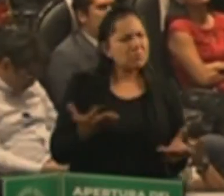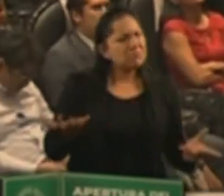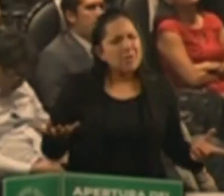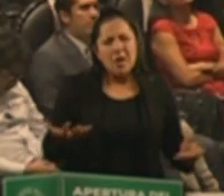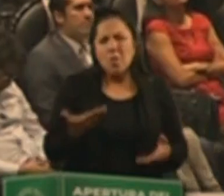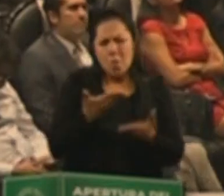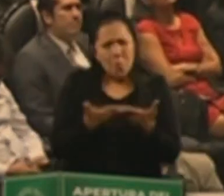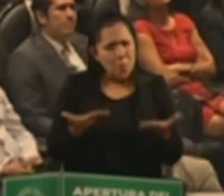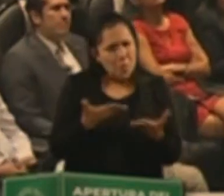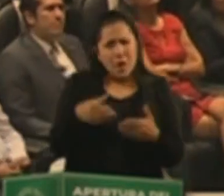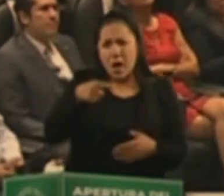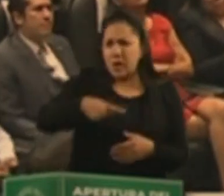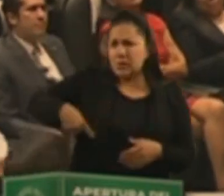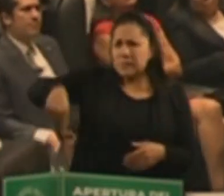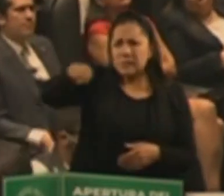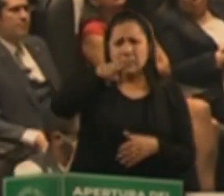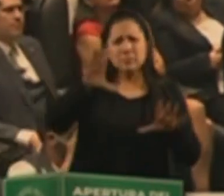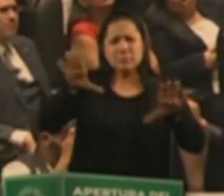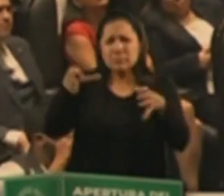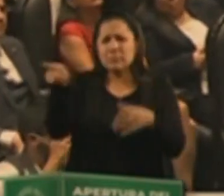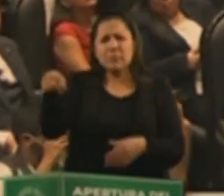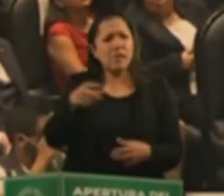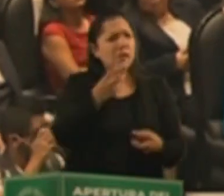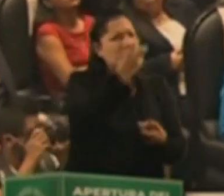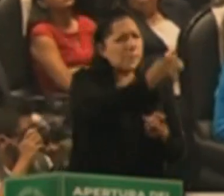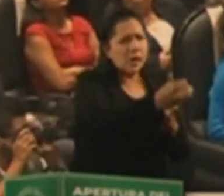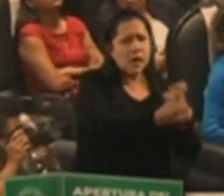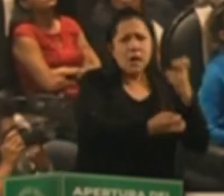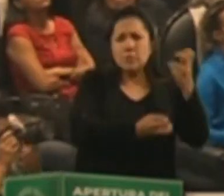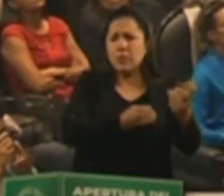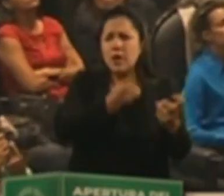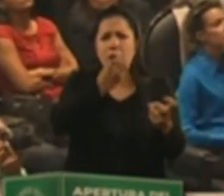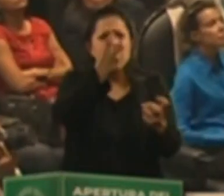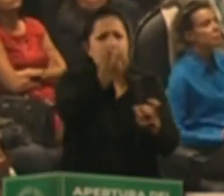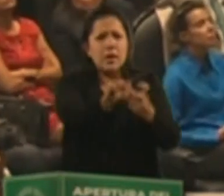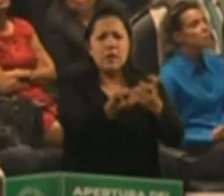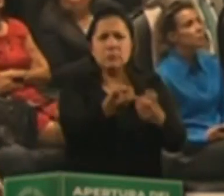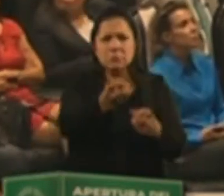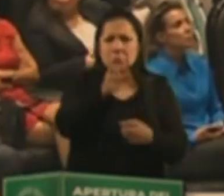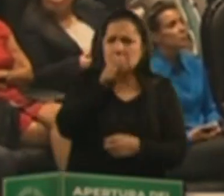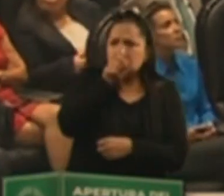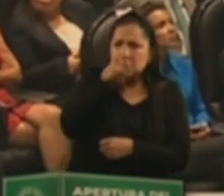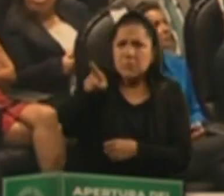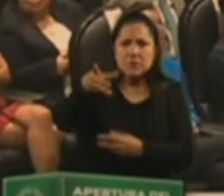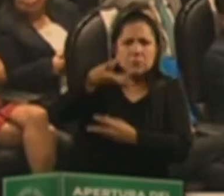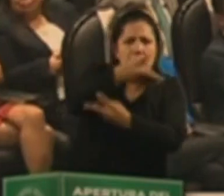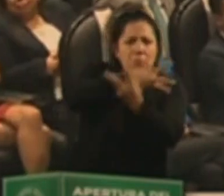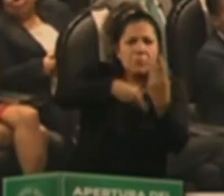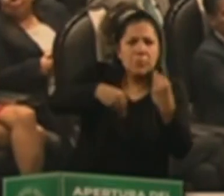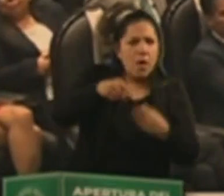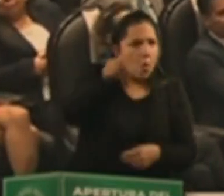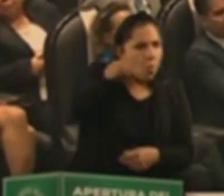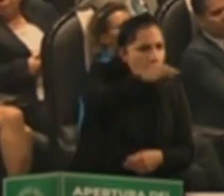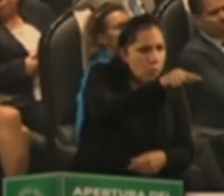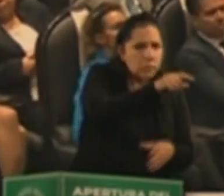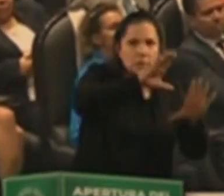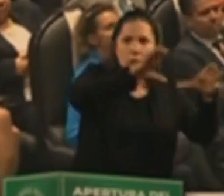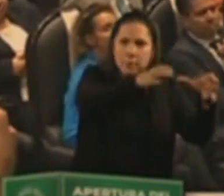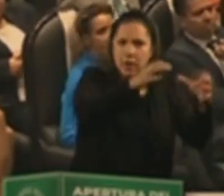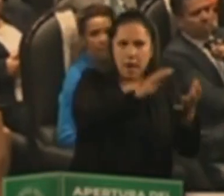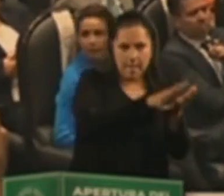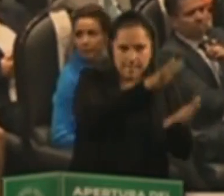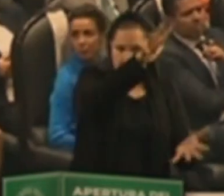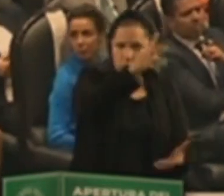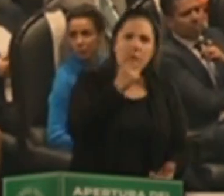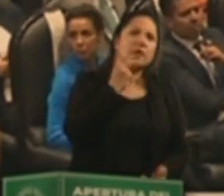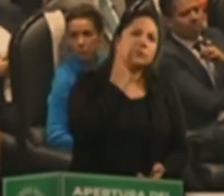por descalificaciones de este gobierno y su mayoría que se dedica a aplaudir y a cumplir órdenes.